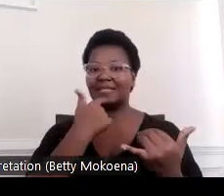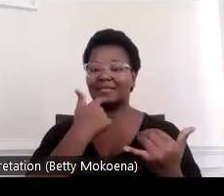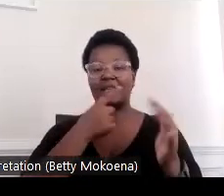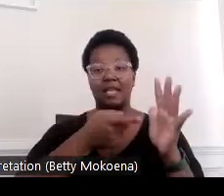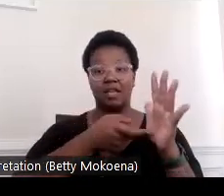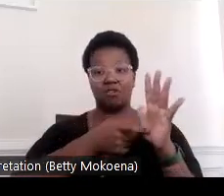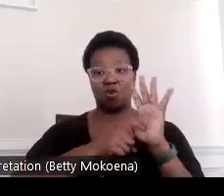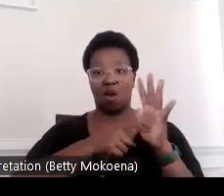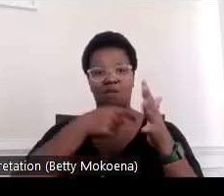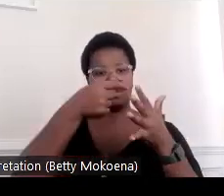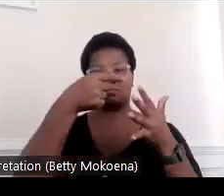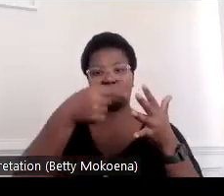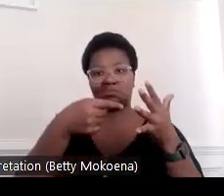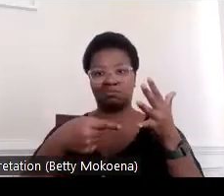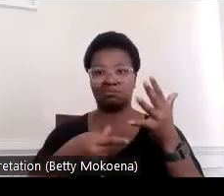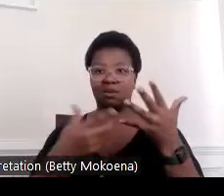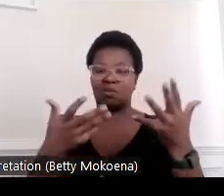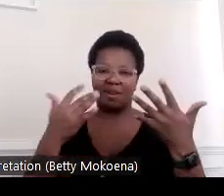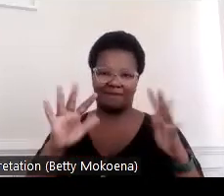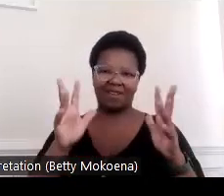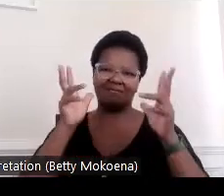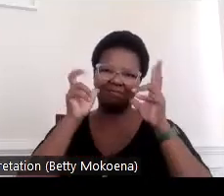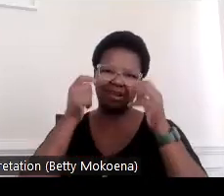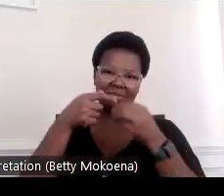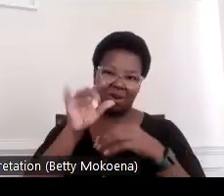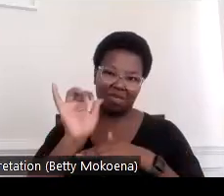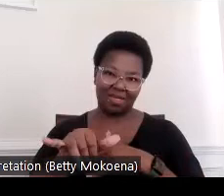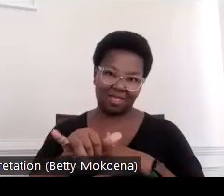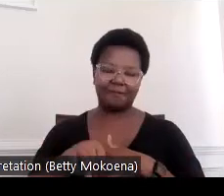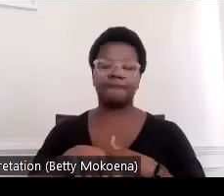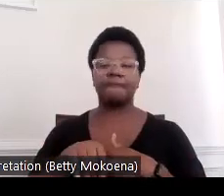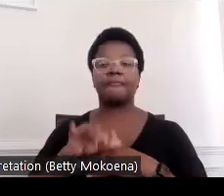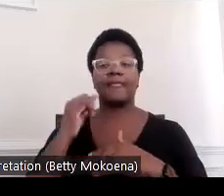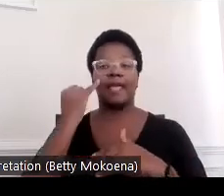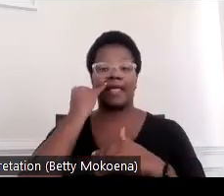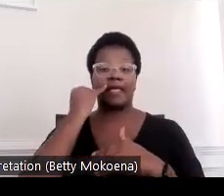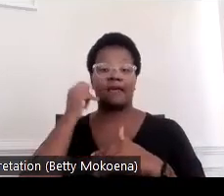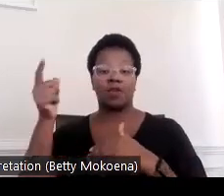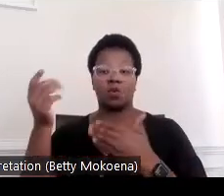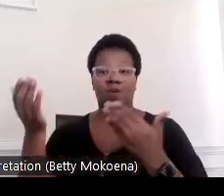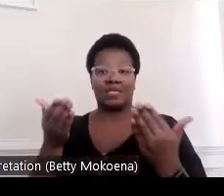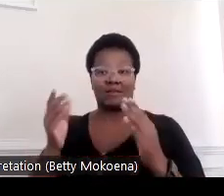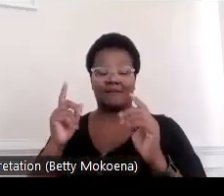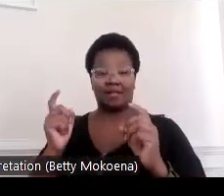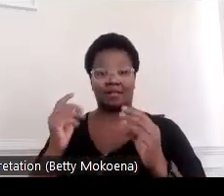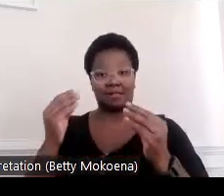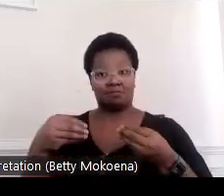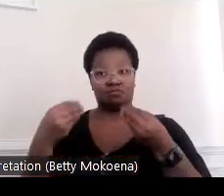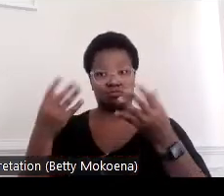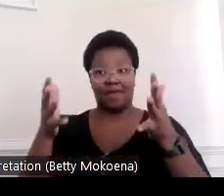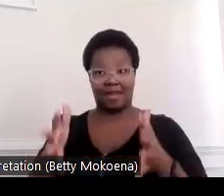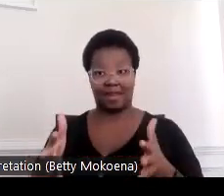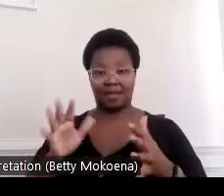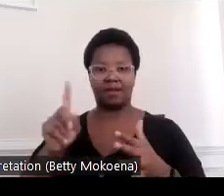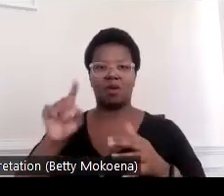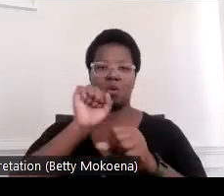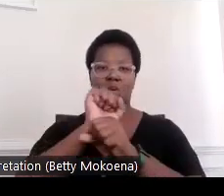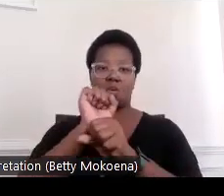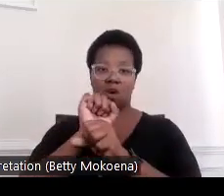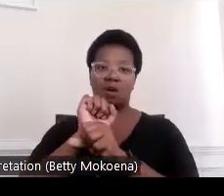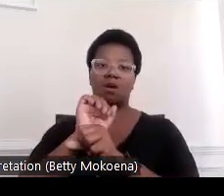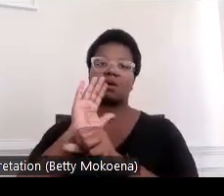sobre algunas de las exigencias que hablamos aquí si usted es un proveedor de servicio usted